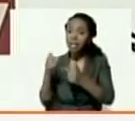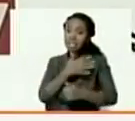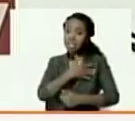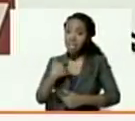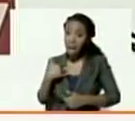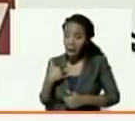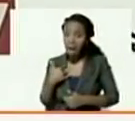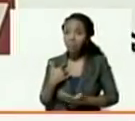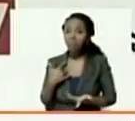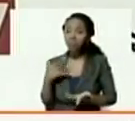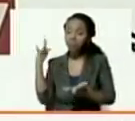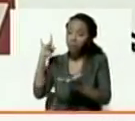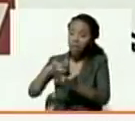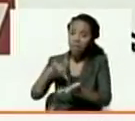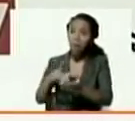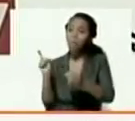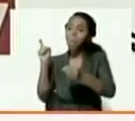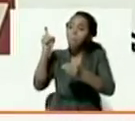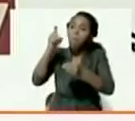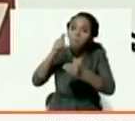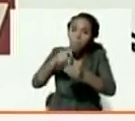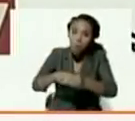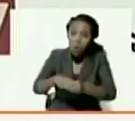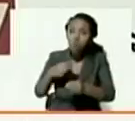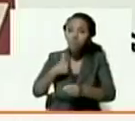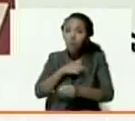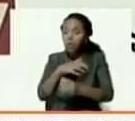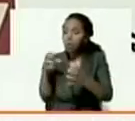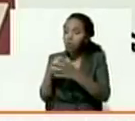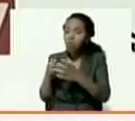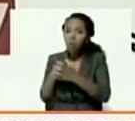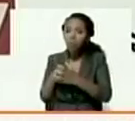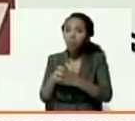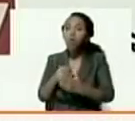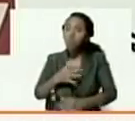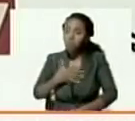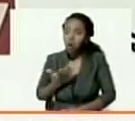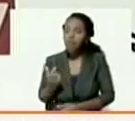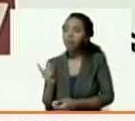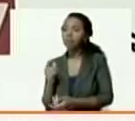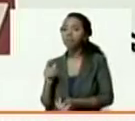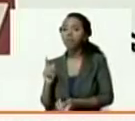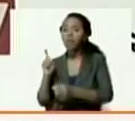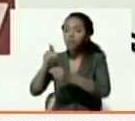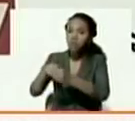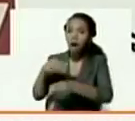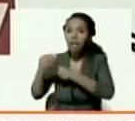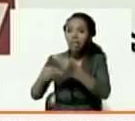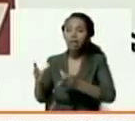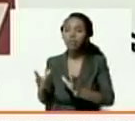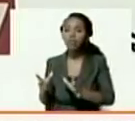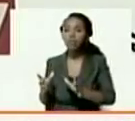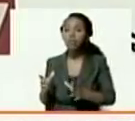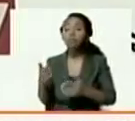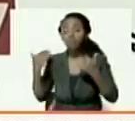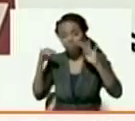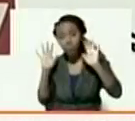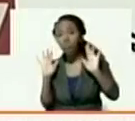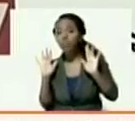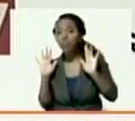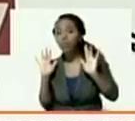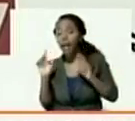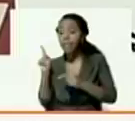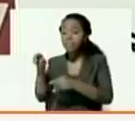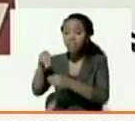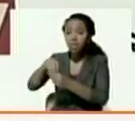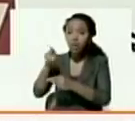o la que quiera inscribirse en nuestro partido tenga la posibilidad cierta de hacerlo. Por supuesto que dentro de esos